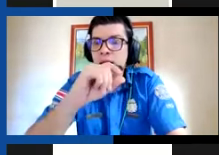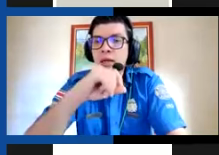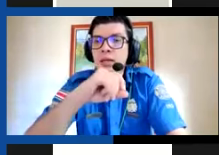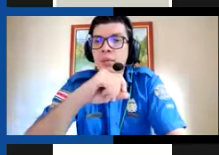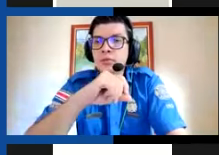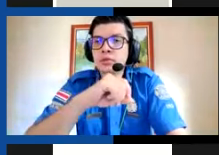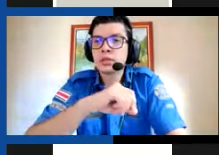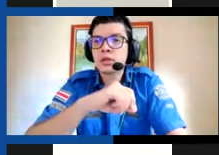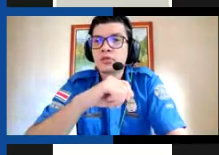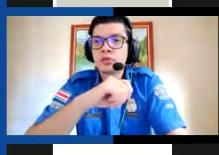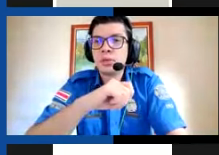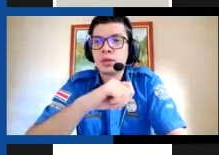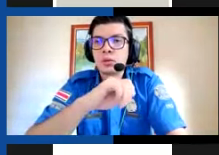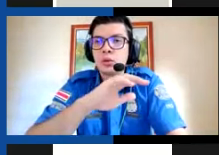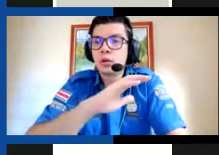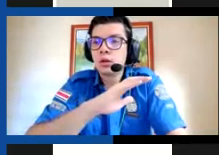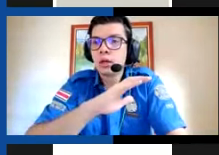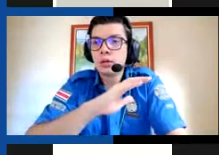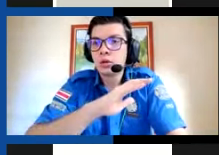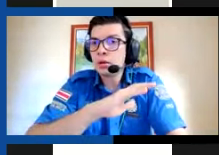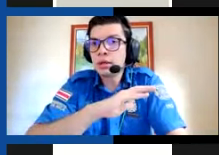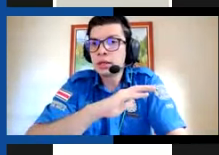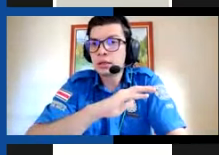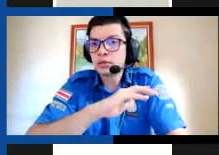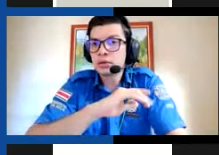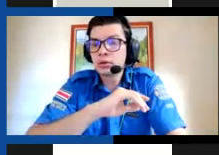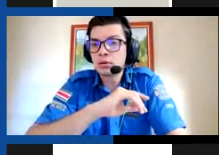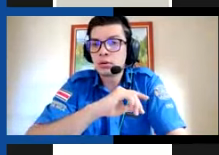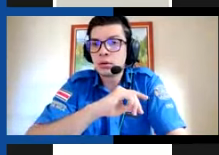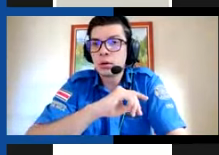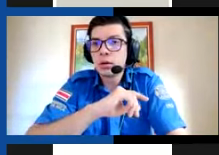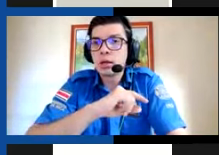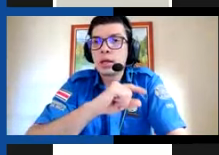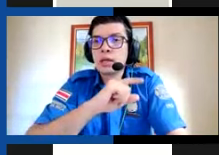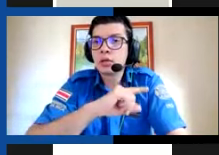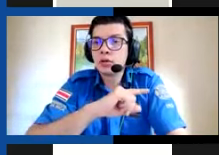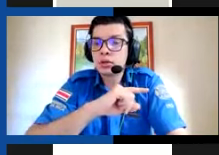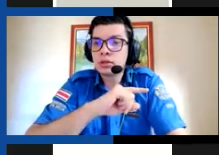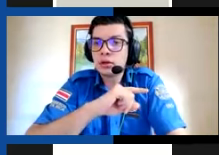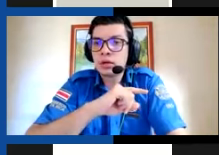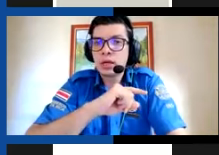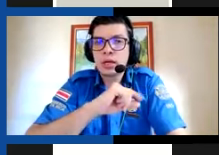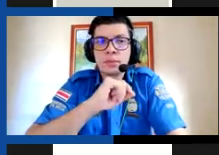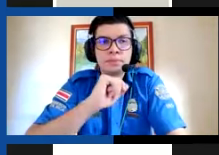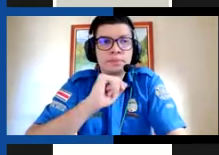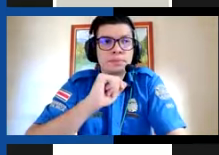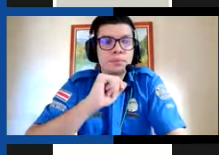justamente del permiso sanitario de funcionamiento, no limita esa condición. Que es una condición